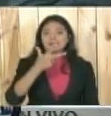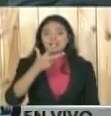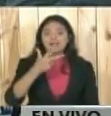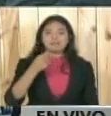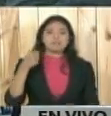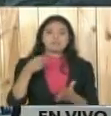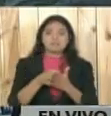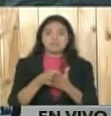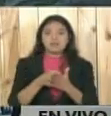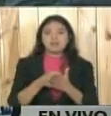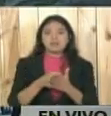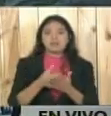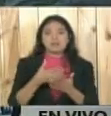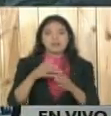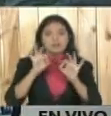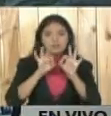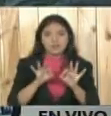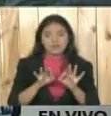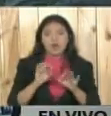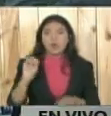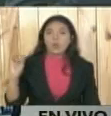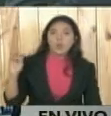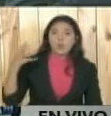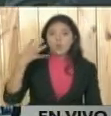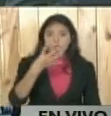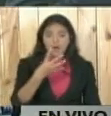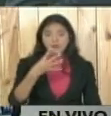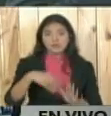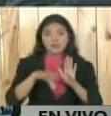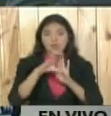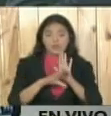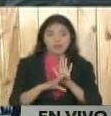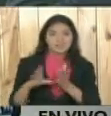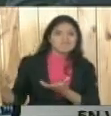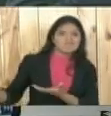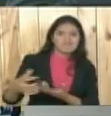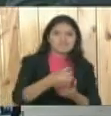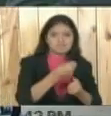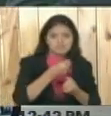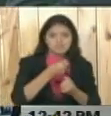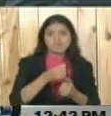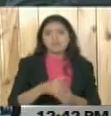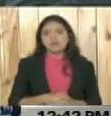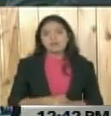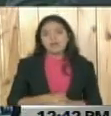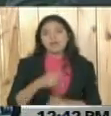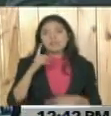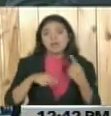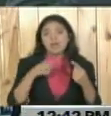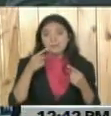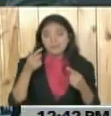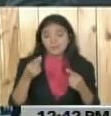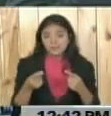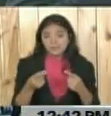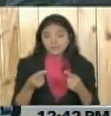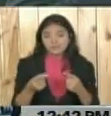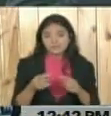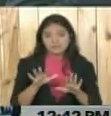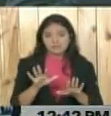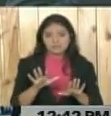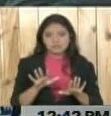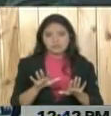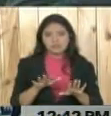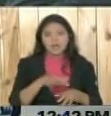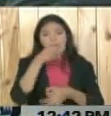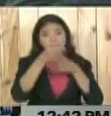boicot en el suministro. Cuarto capítulo, embargo comercial encubierto. Luego consideraciones. Mira, dile a